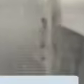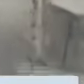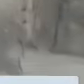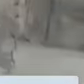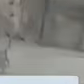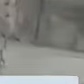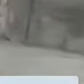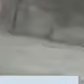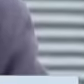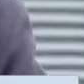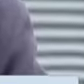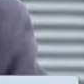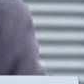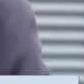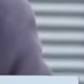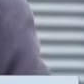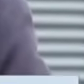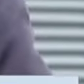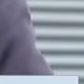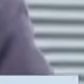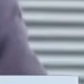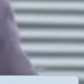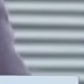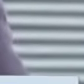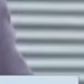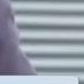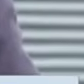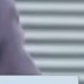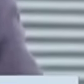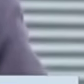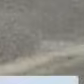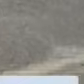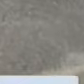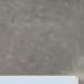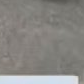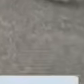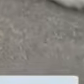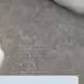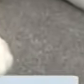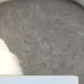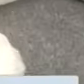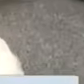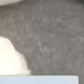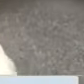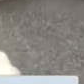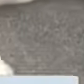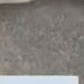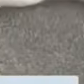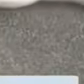vacunados, desparasitados, esterilizados, emocionalmente sanos.